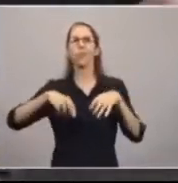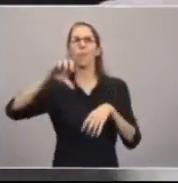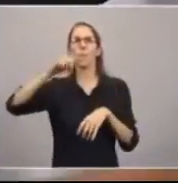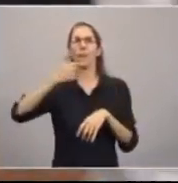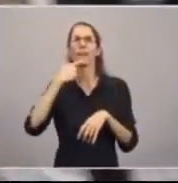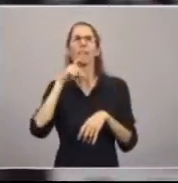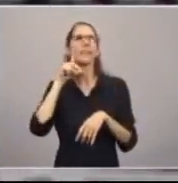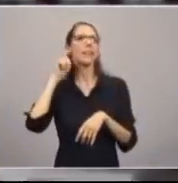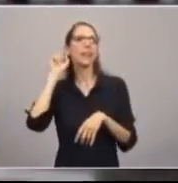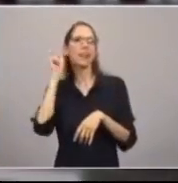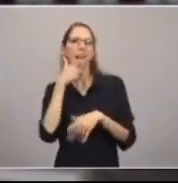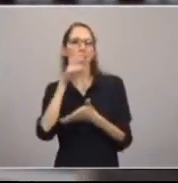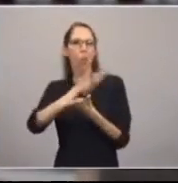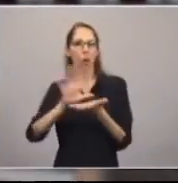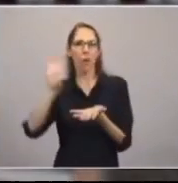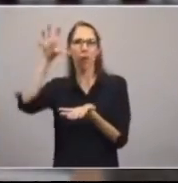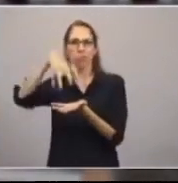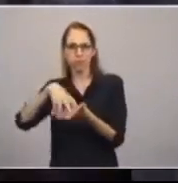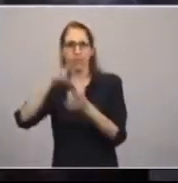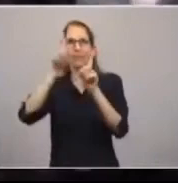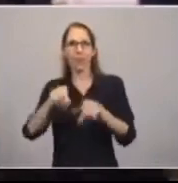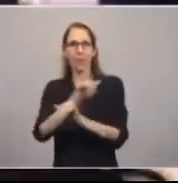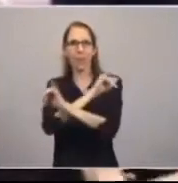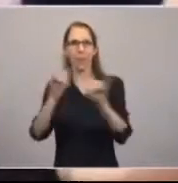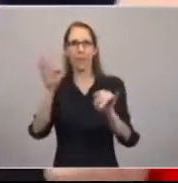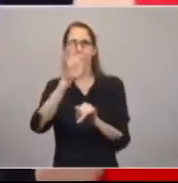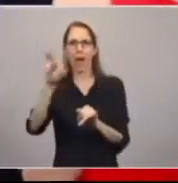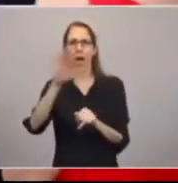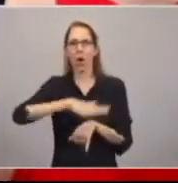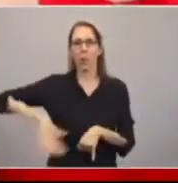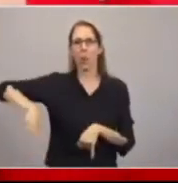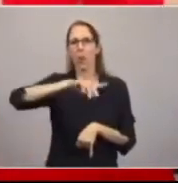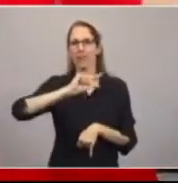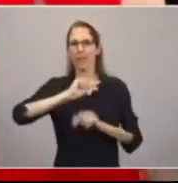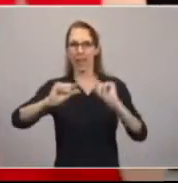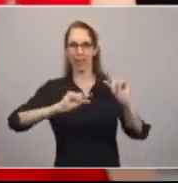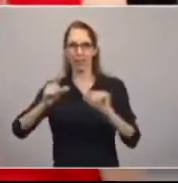Grupo Plastigas y anuncios del Banco Provincia de Créditos